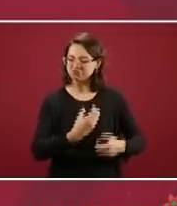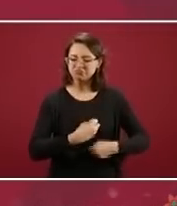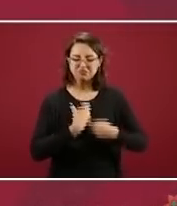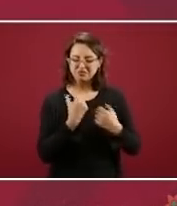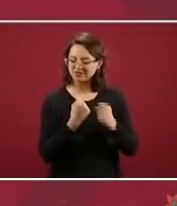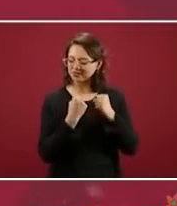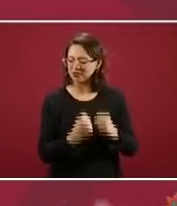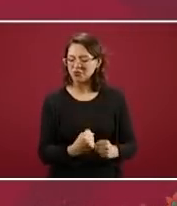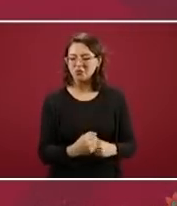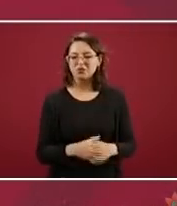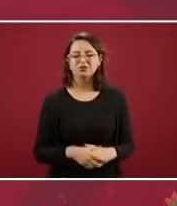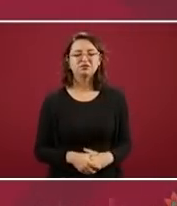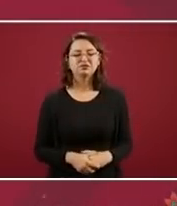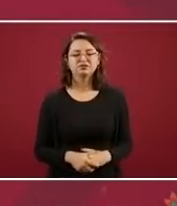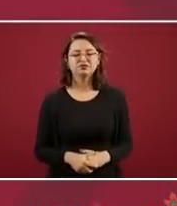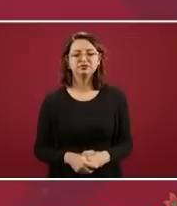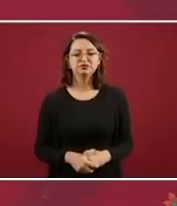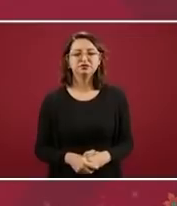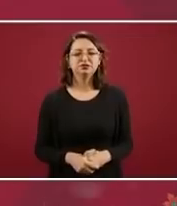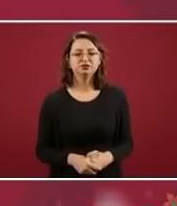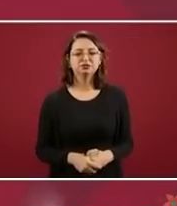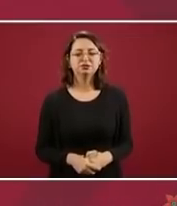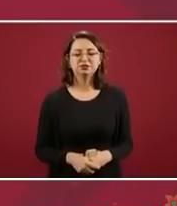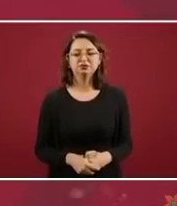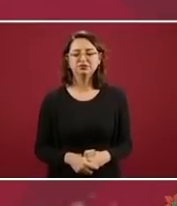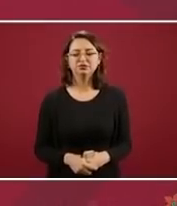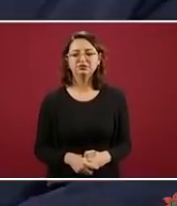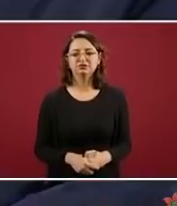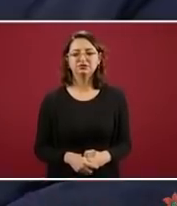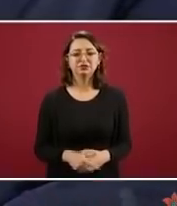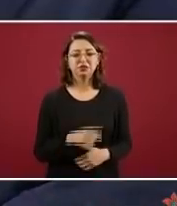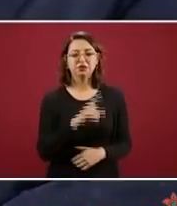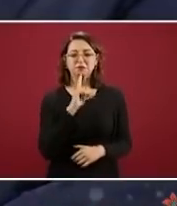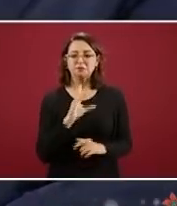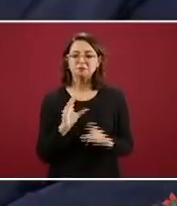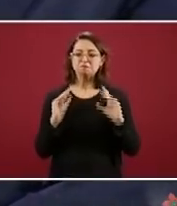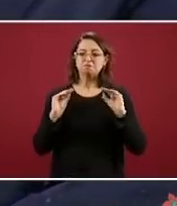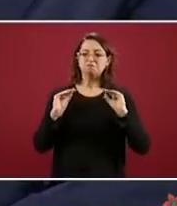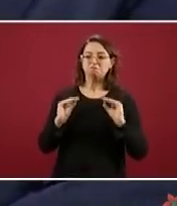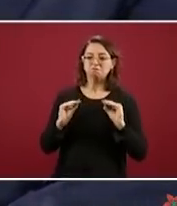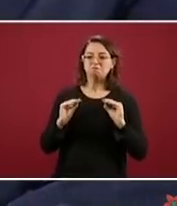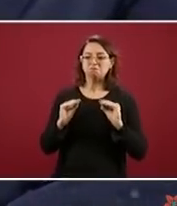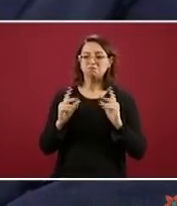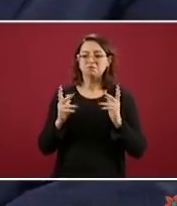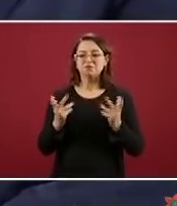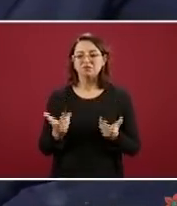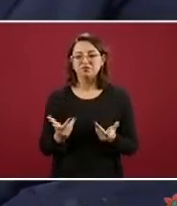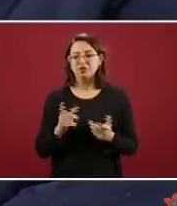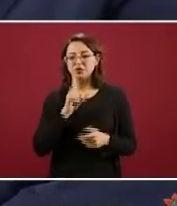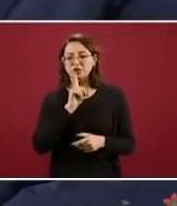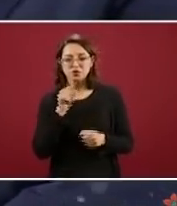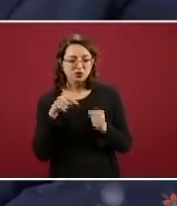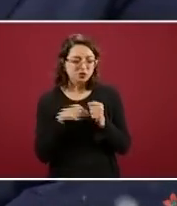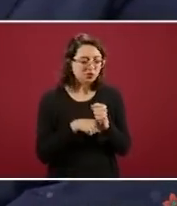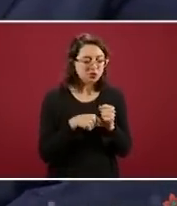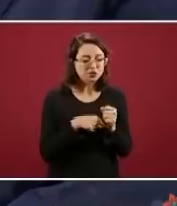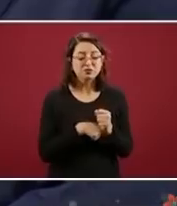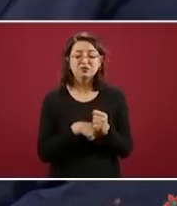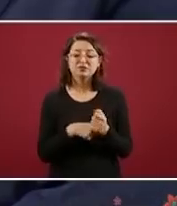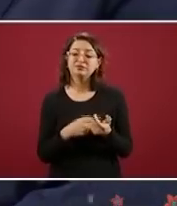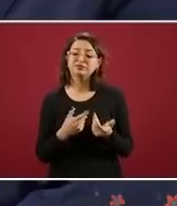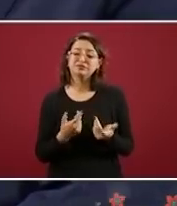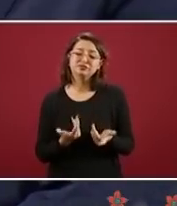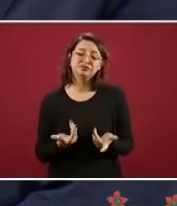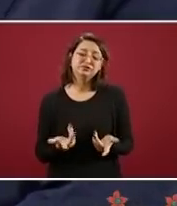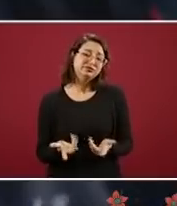porque este si no dice nada oculta cosas pues